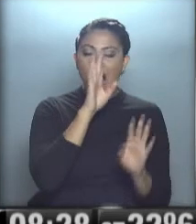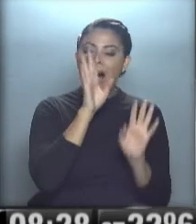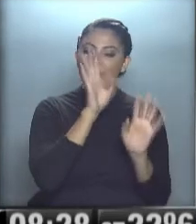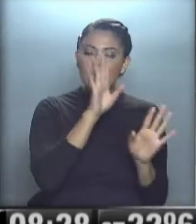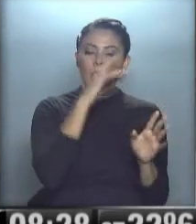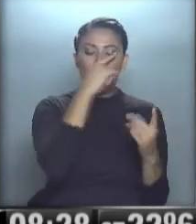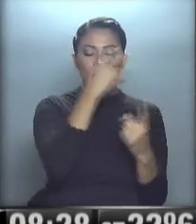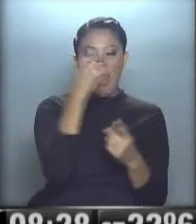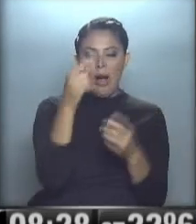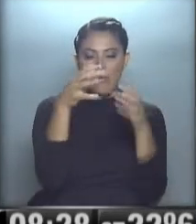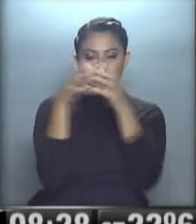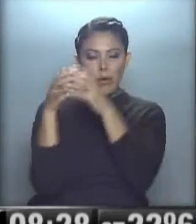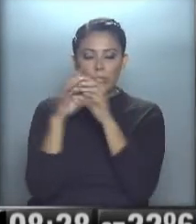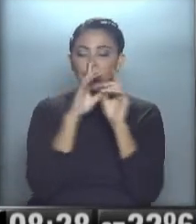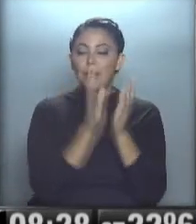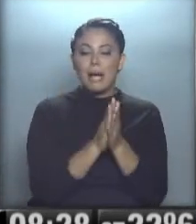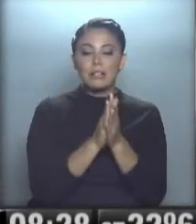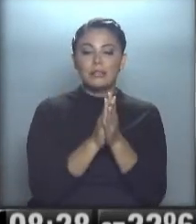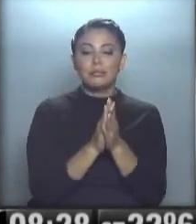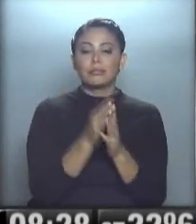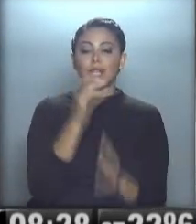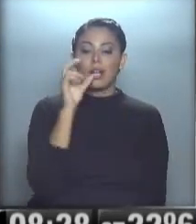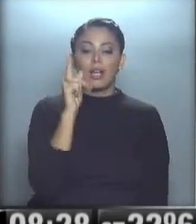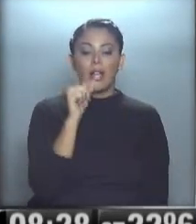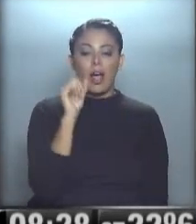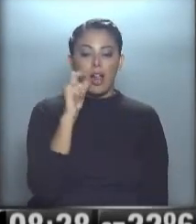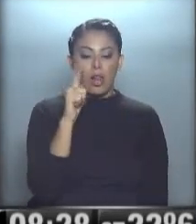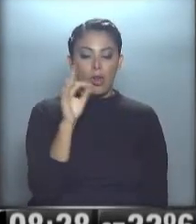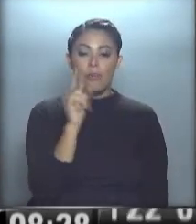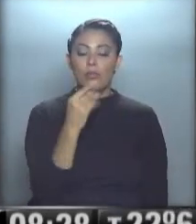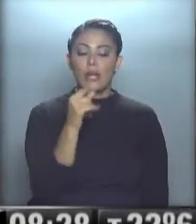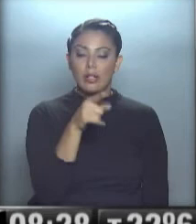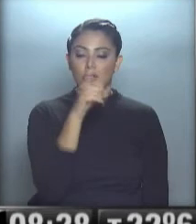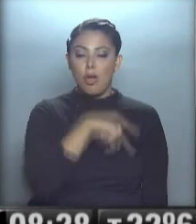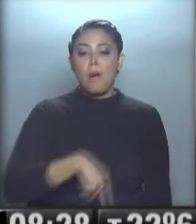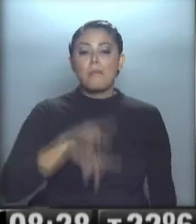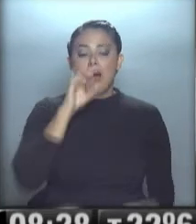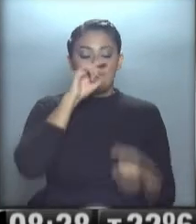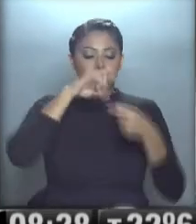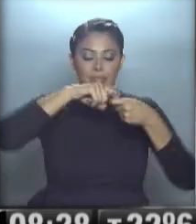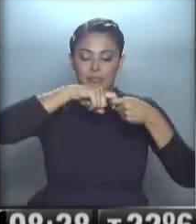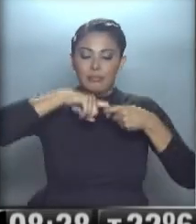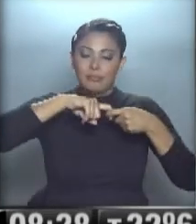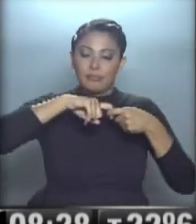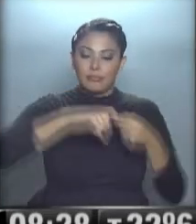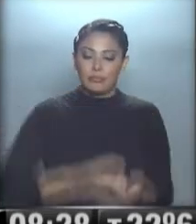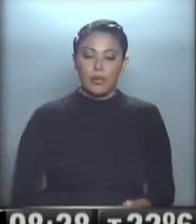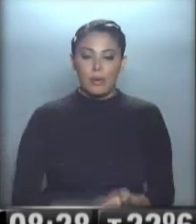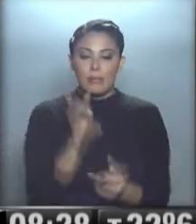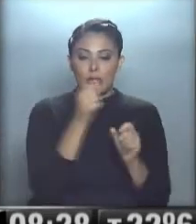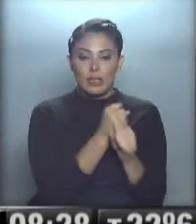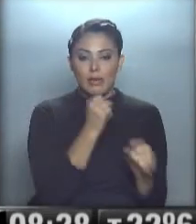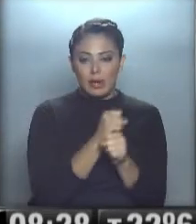estas partes. Y a su vez con Antonio Caló, porque ellos tienen un mayor número de afiliados respecto a los trabajadores